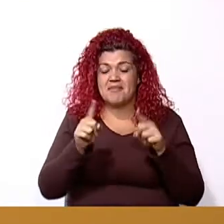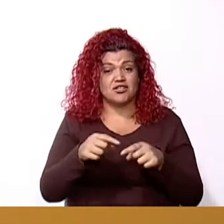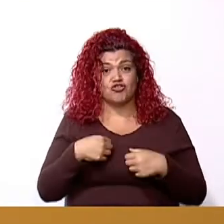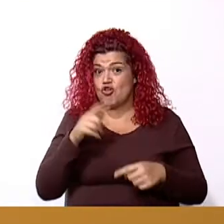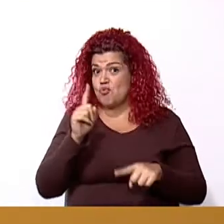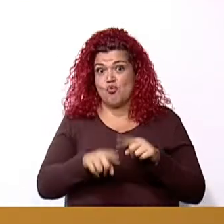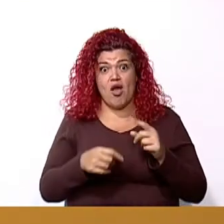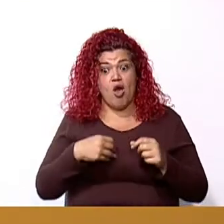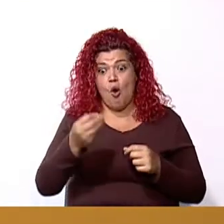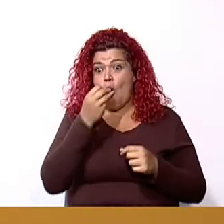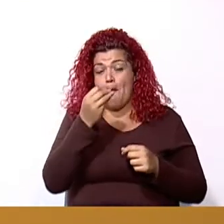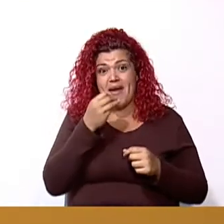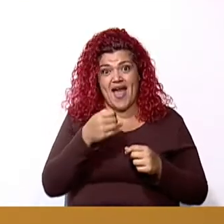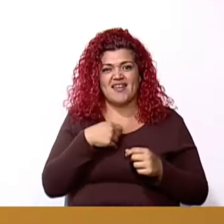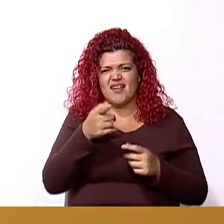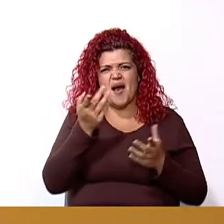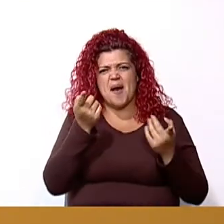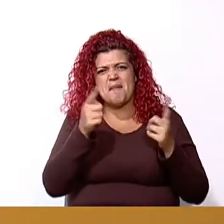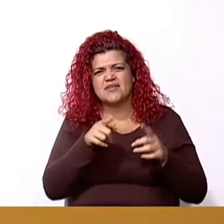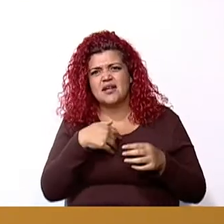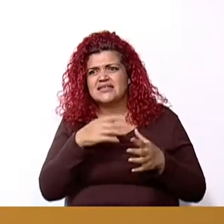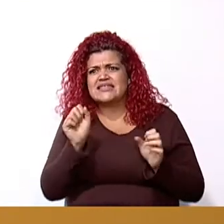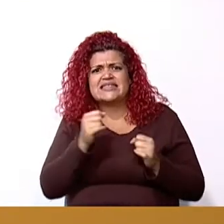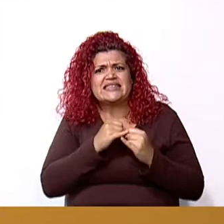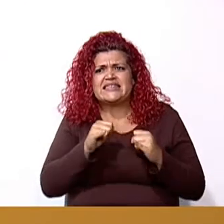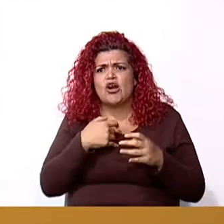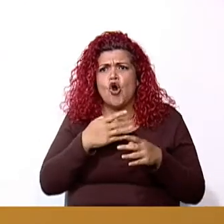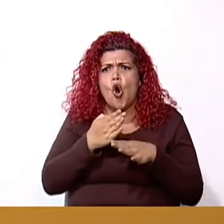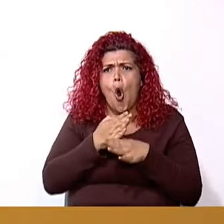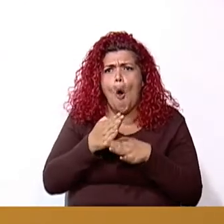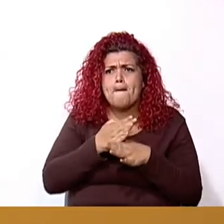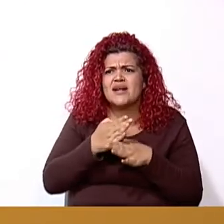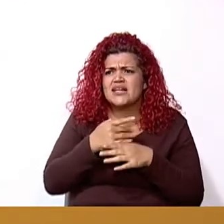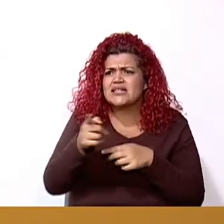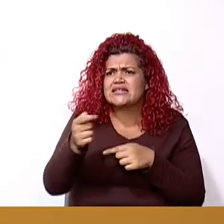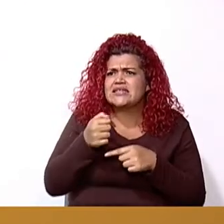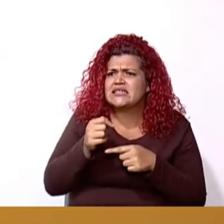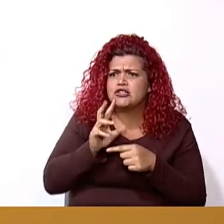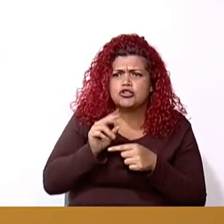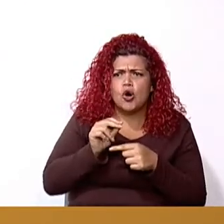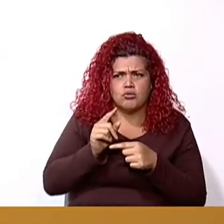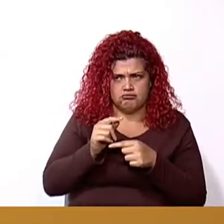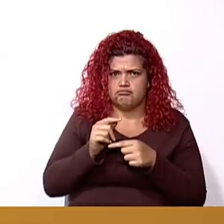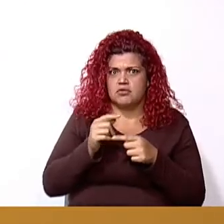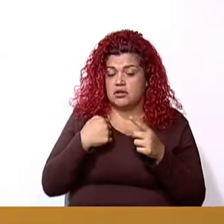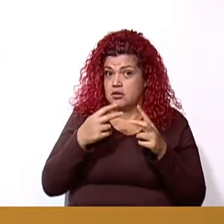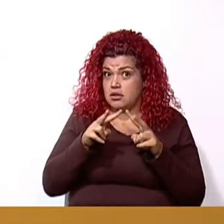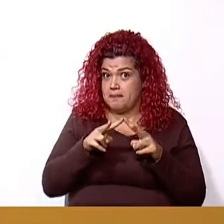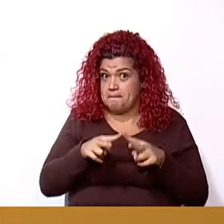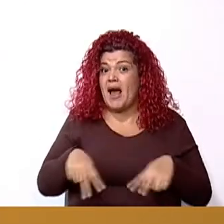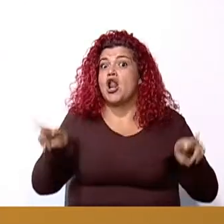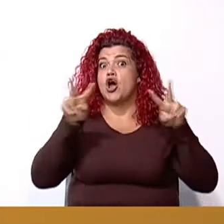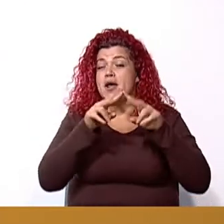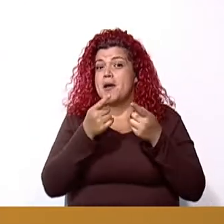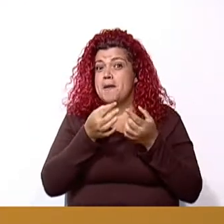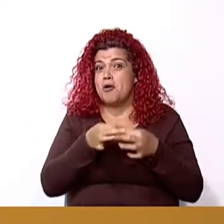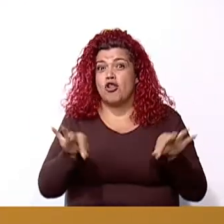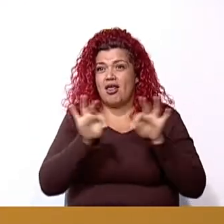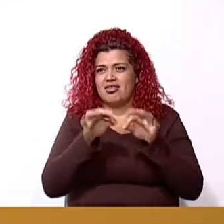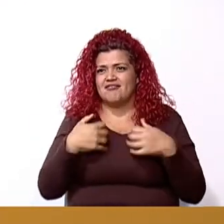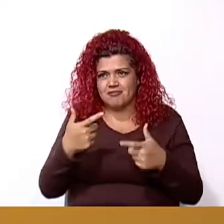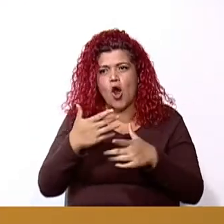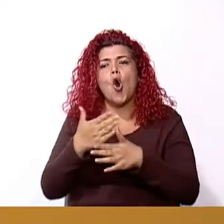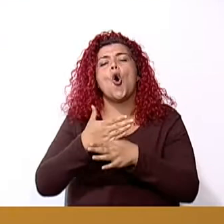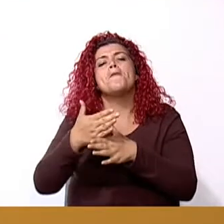puedo comer algo, no sé si a ustedes les ha pasado, sin compartirlo con la familia. Yo creo que eso es uno de los valores más importantes y más lindos